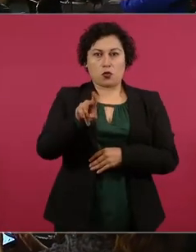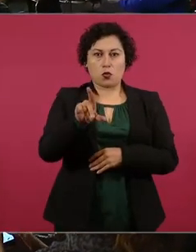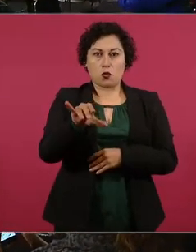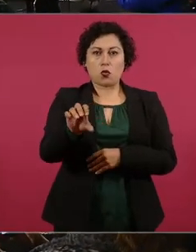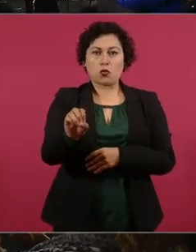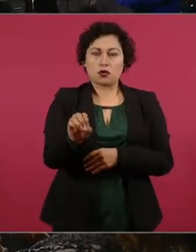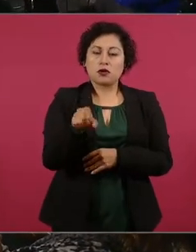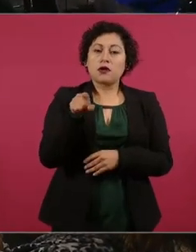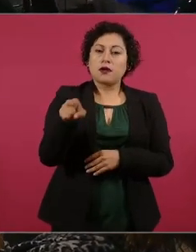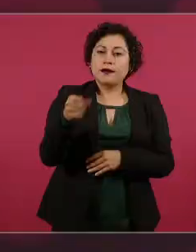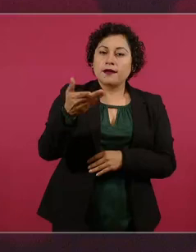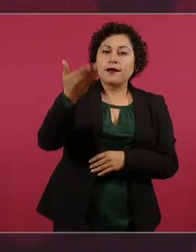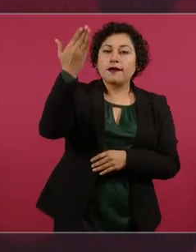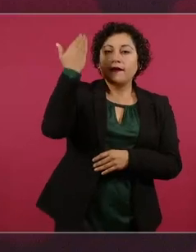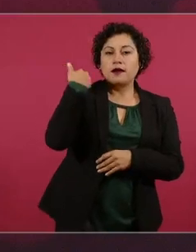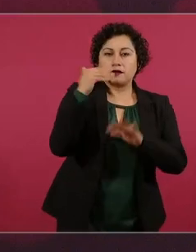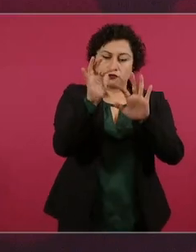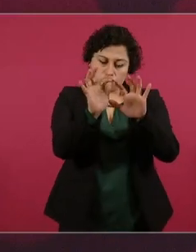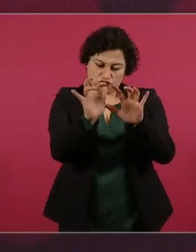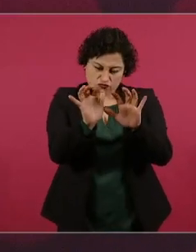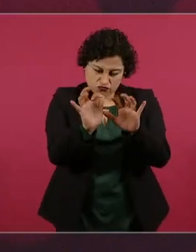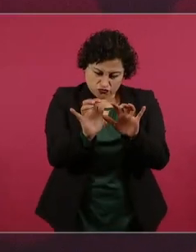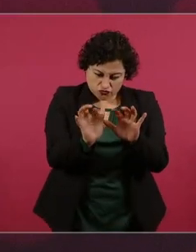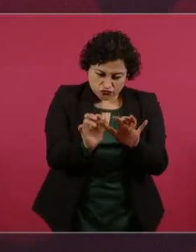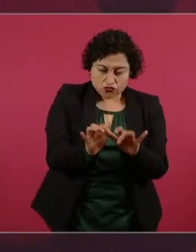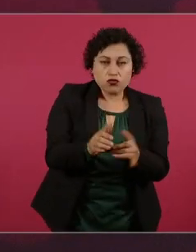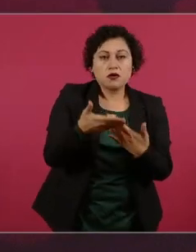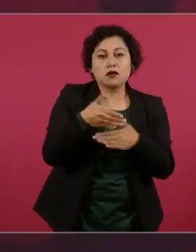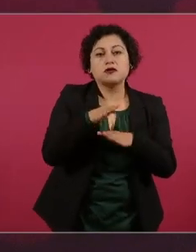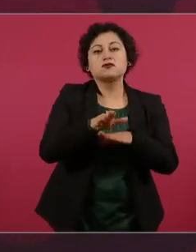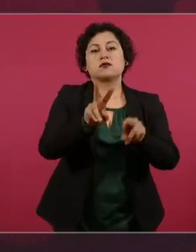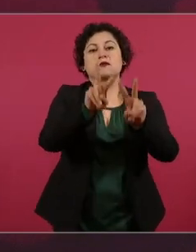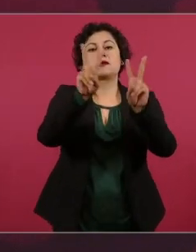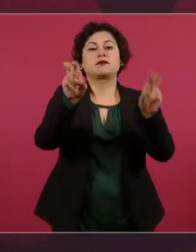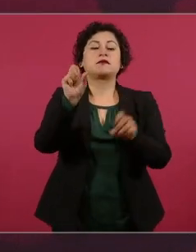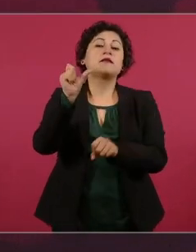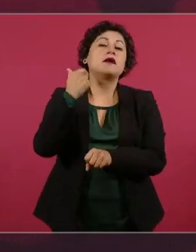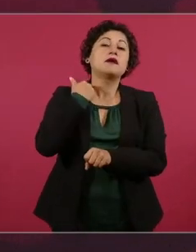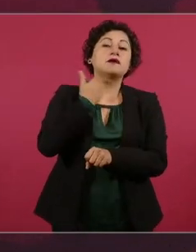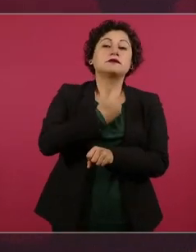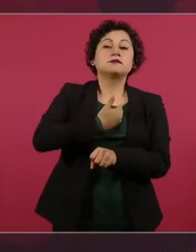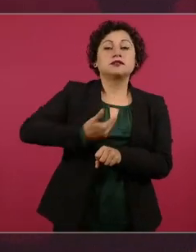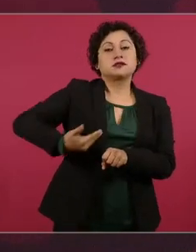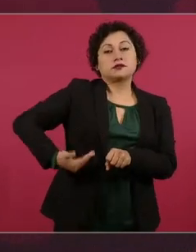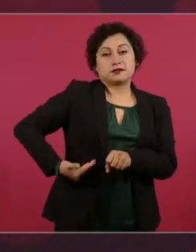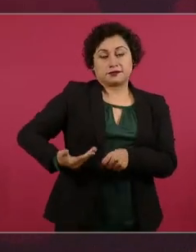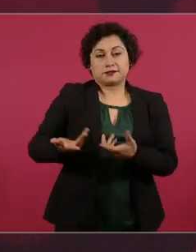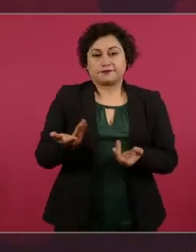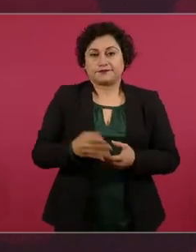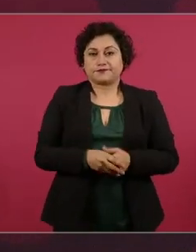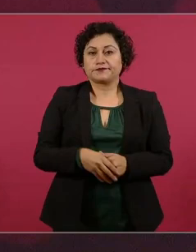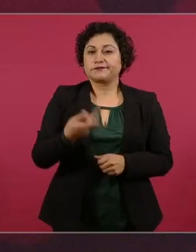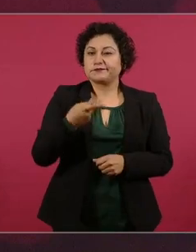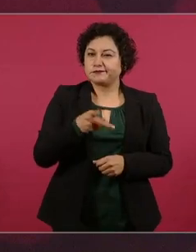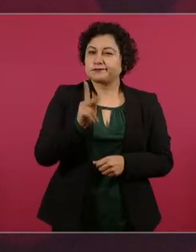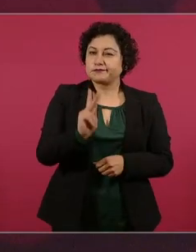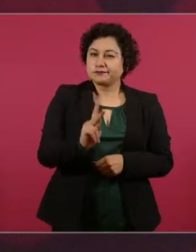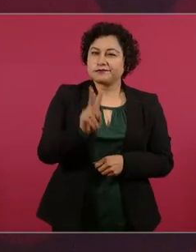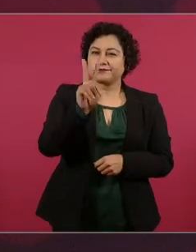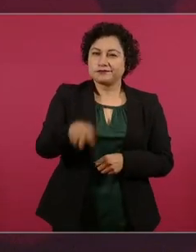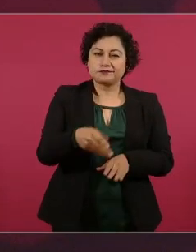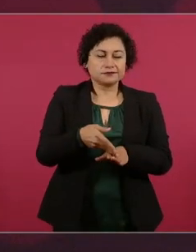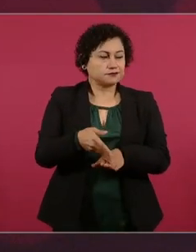unos ensayos sobre los expresidentes, pero era muy difícil